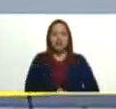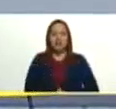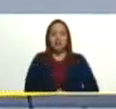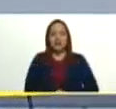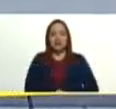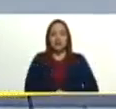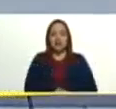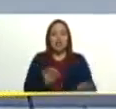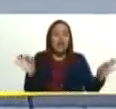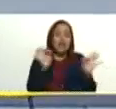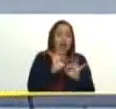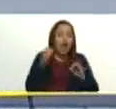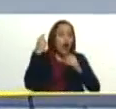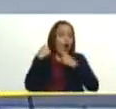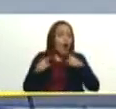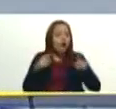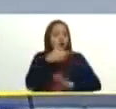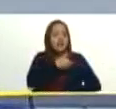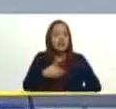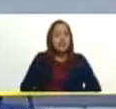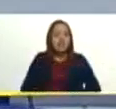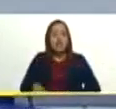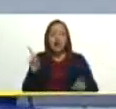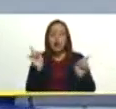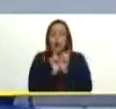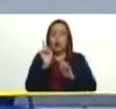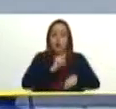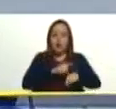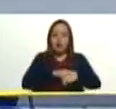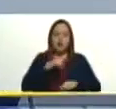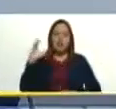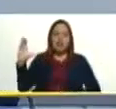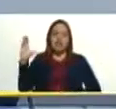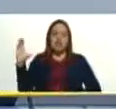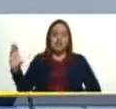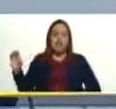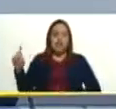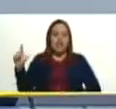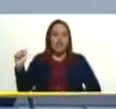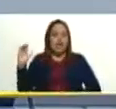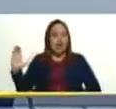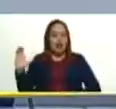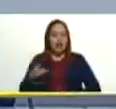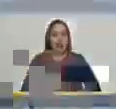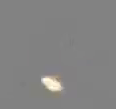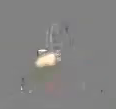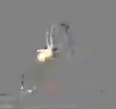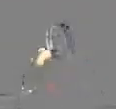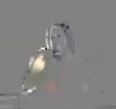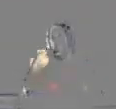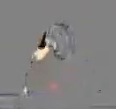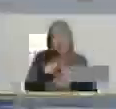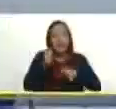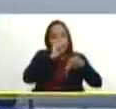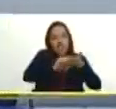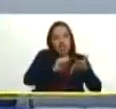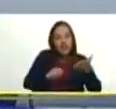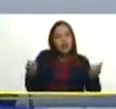que ningún otro presidente pro tempore de la CELAC. Y a veces te digo que tengo que escribir